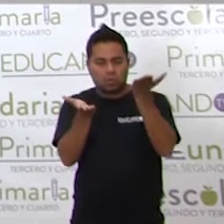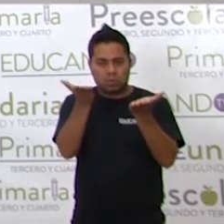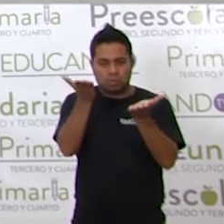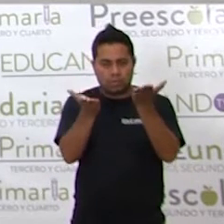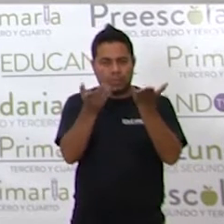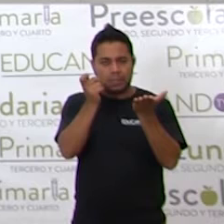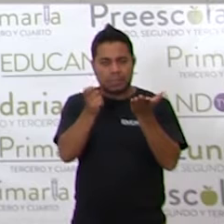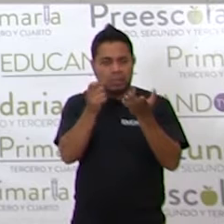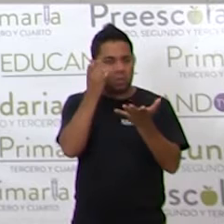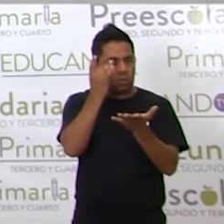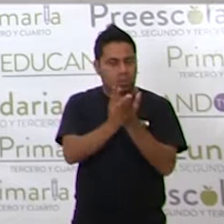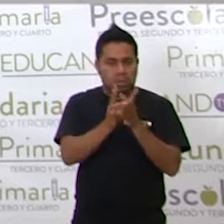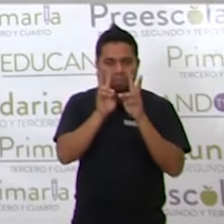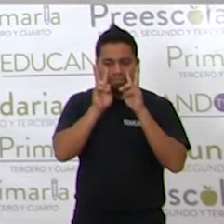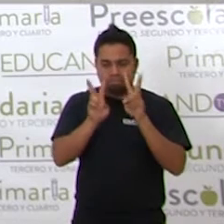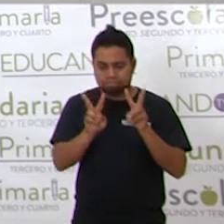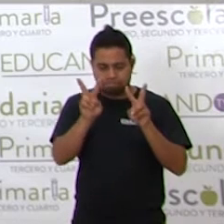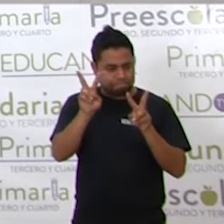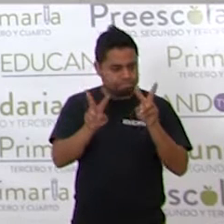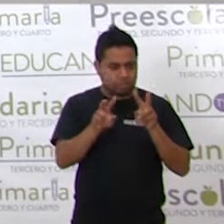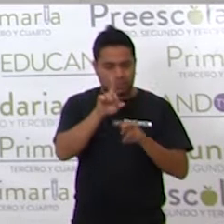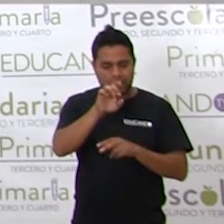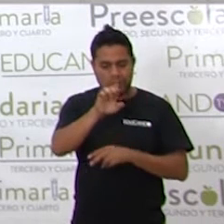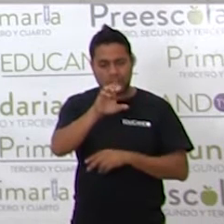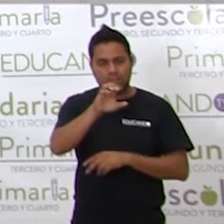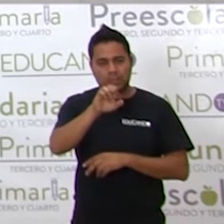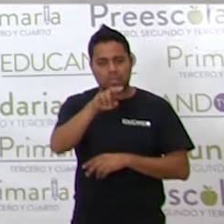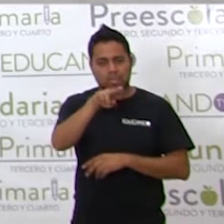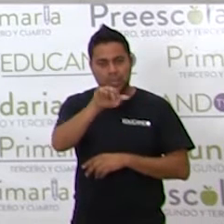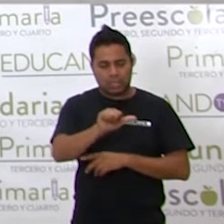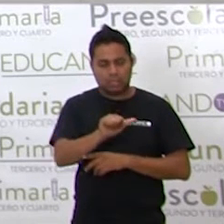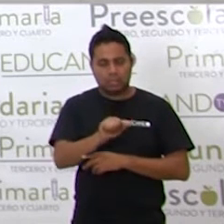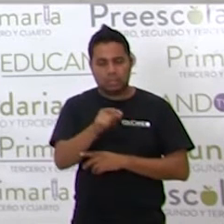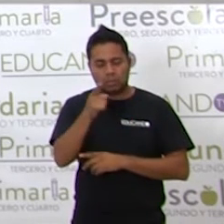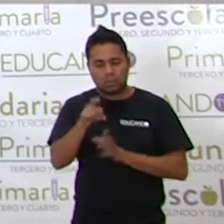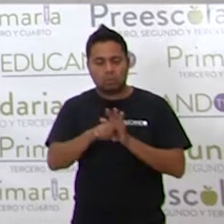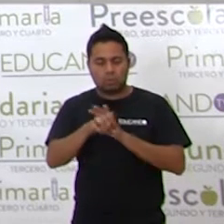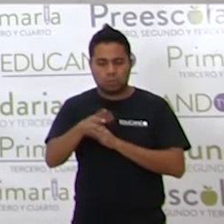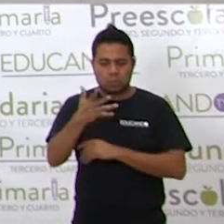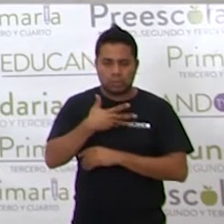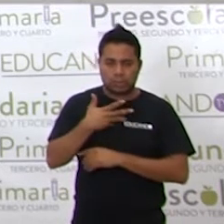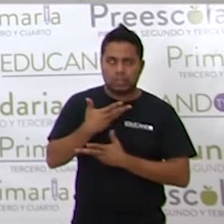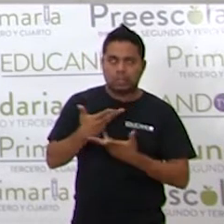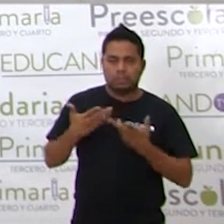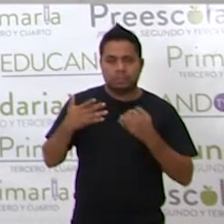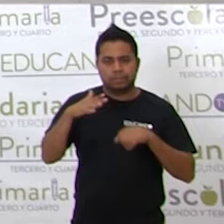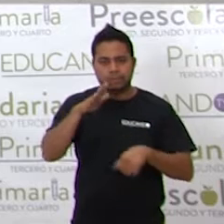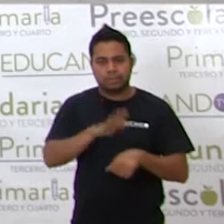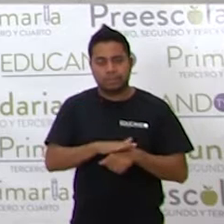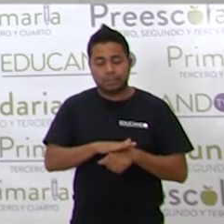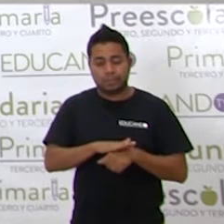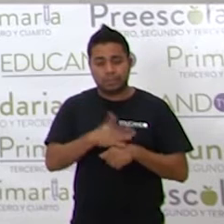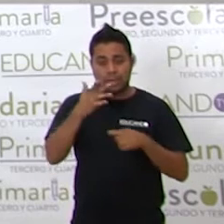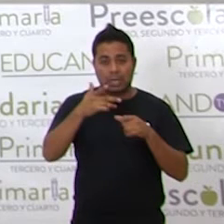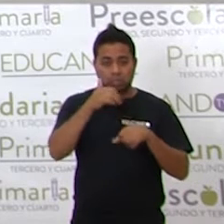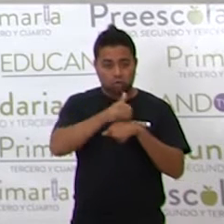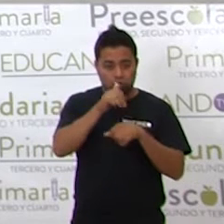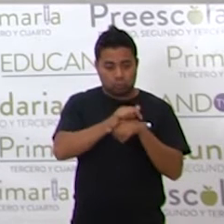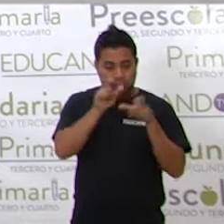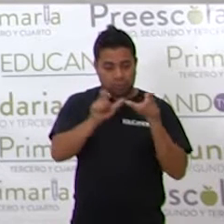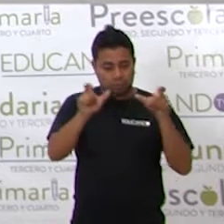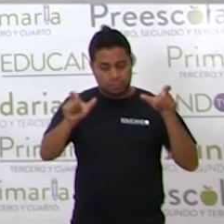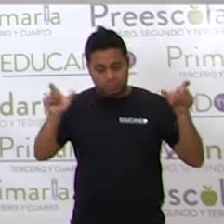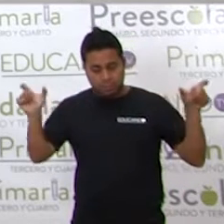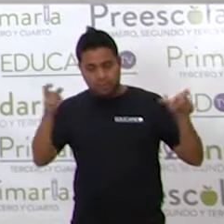viendo solamente las decenas. Si tuvieras más cantidades, tendrías que ser más observador